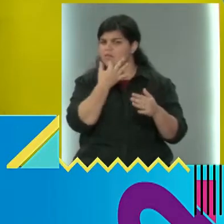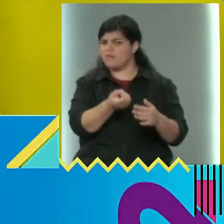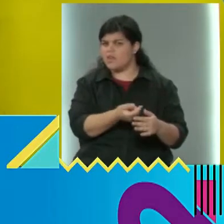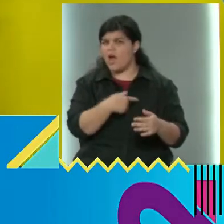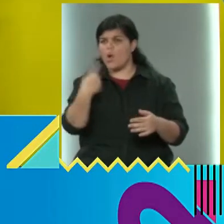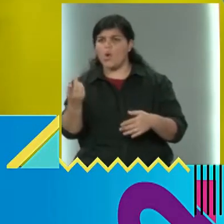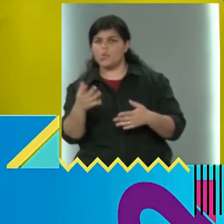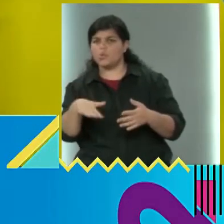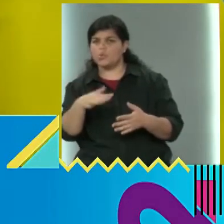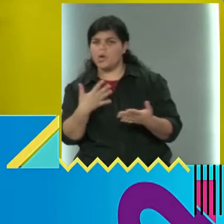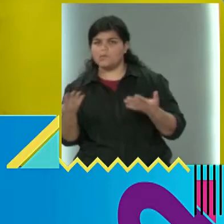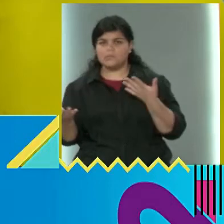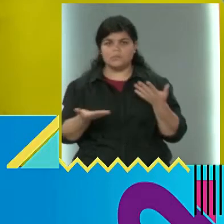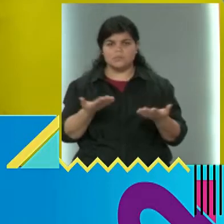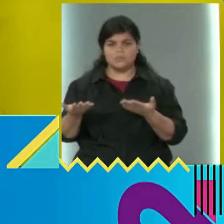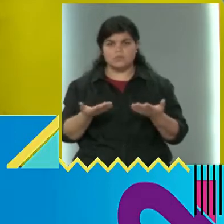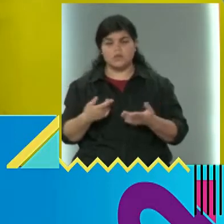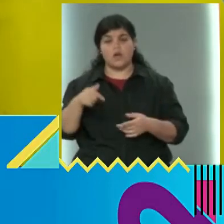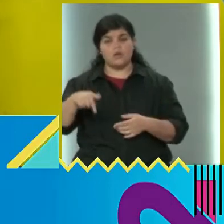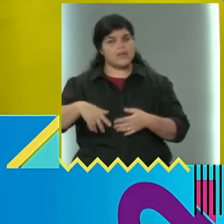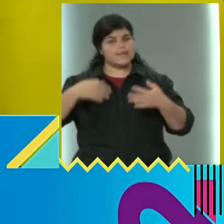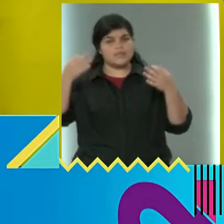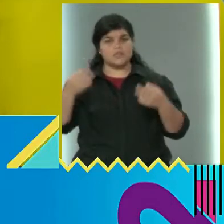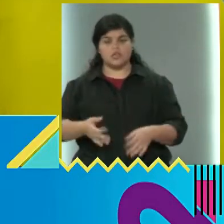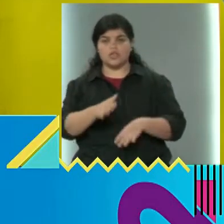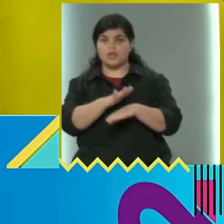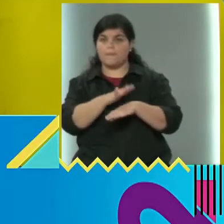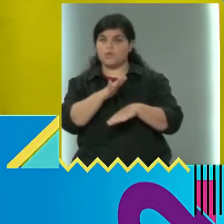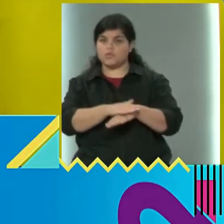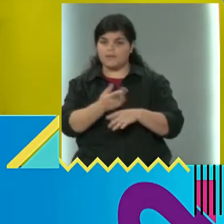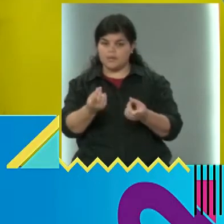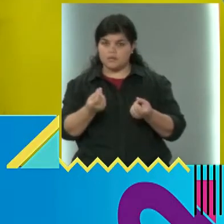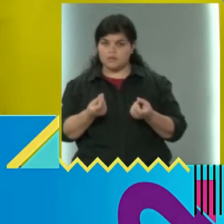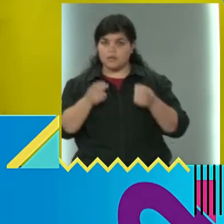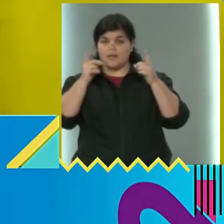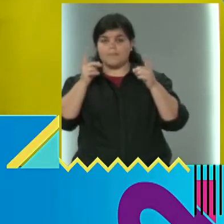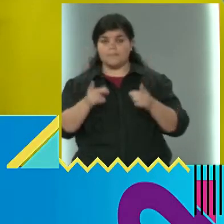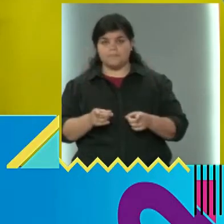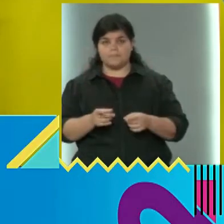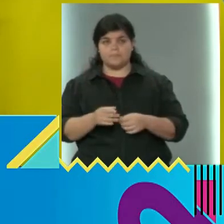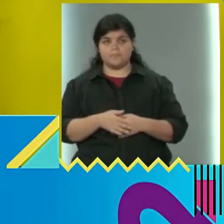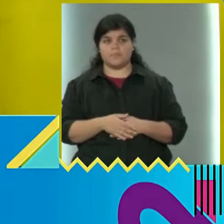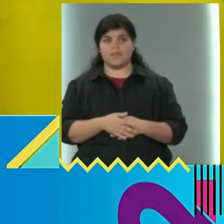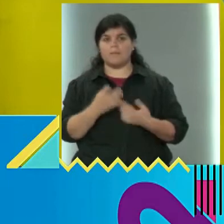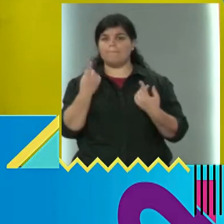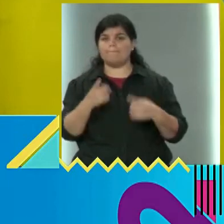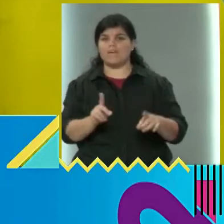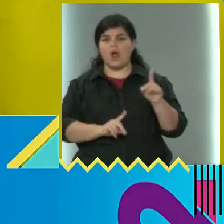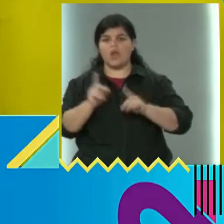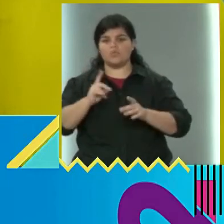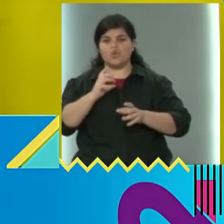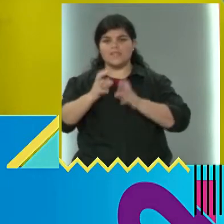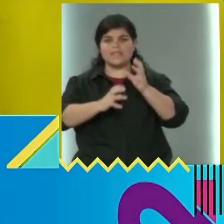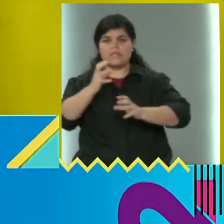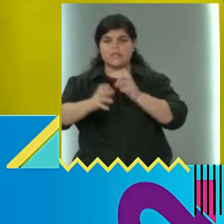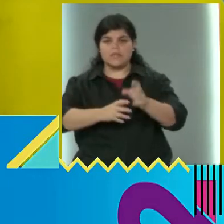lado, yo creo que hay que ser serios, responsables, pero tampoco matar algunos sistemas que realmente han